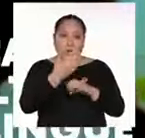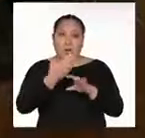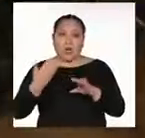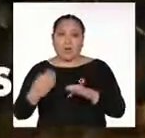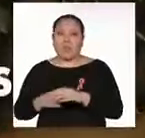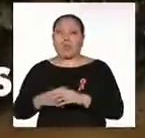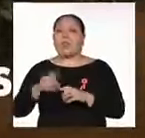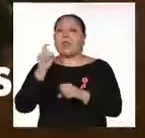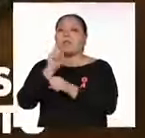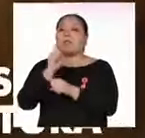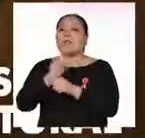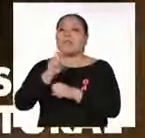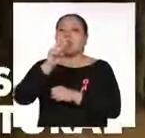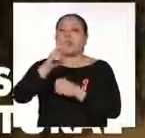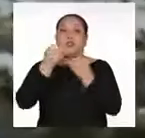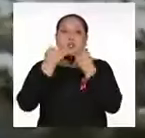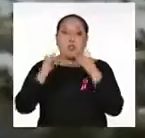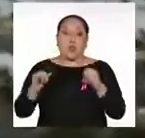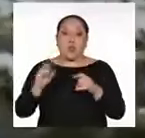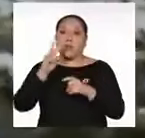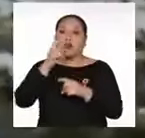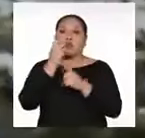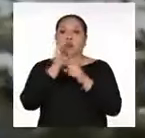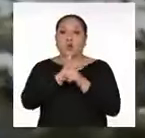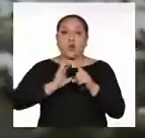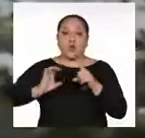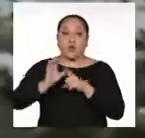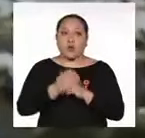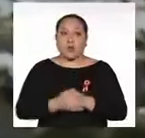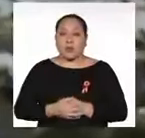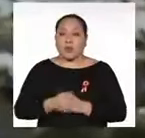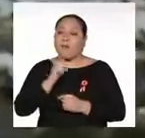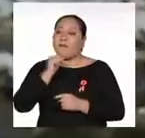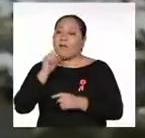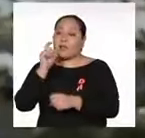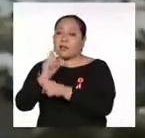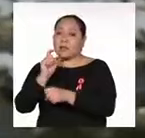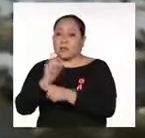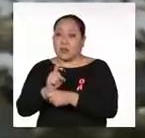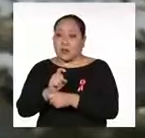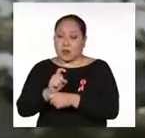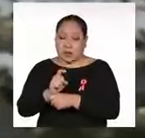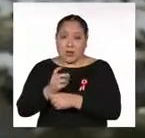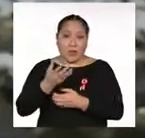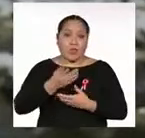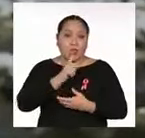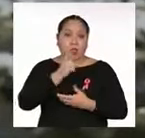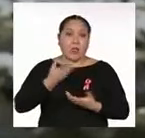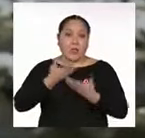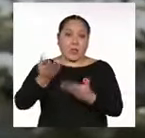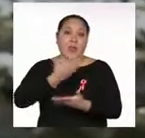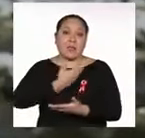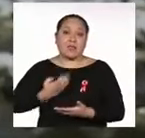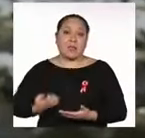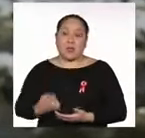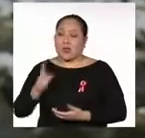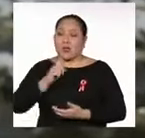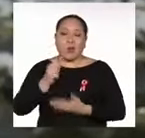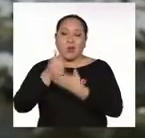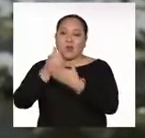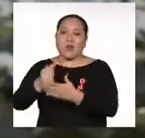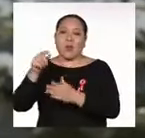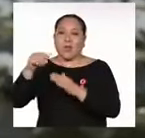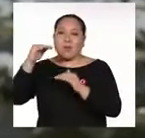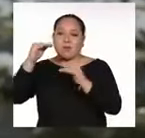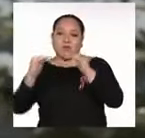intercultural bilingüe y la salud intercultural. La falta de atención culturalmente pertinente por parte del Estado no ha permitido revertir las brechas